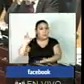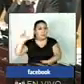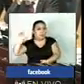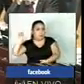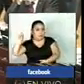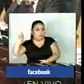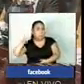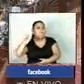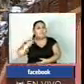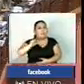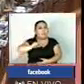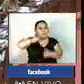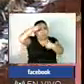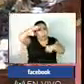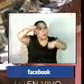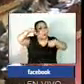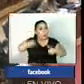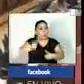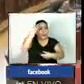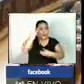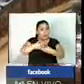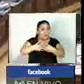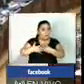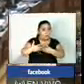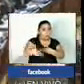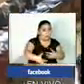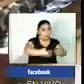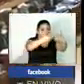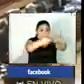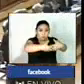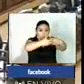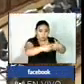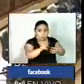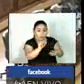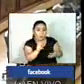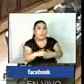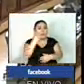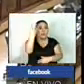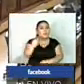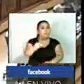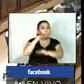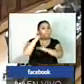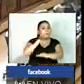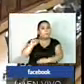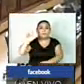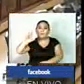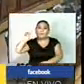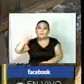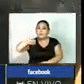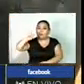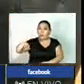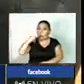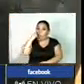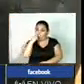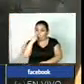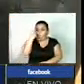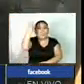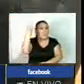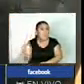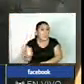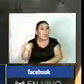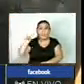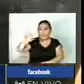Además de la contribución especial de grandes contribuyentes la nueva fecha límite es el 30 de junio. Les repetimos la fecha,